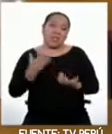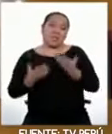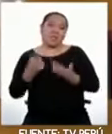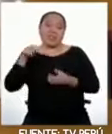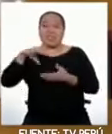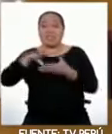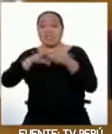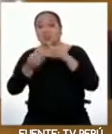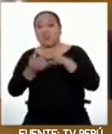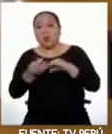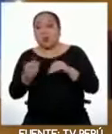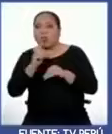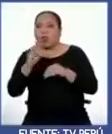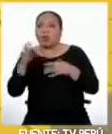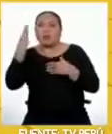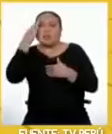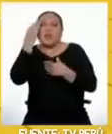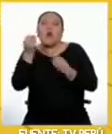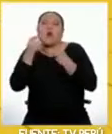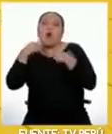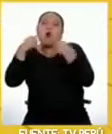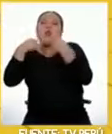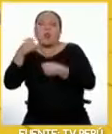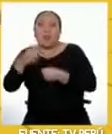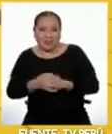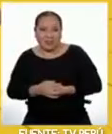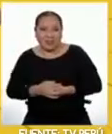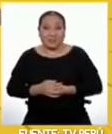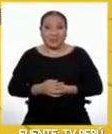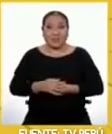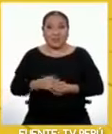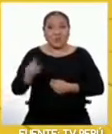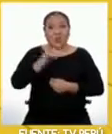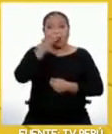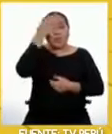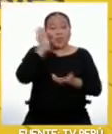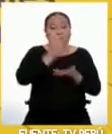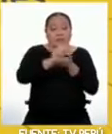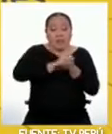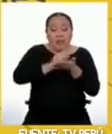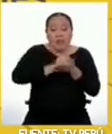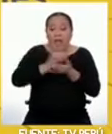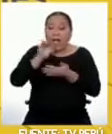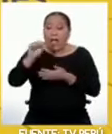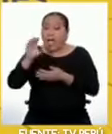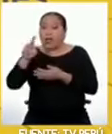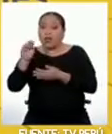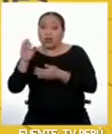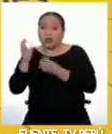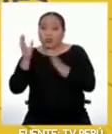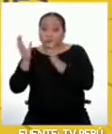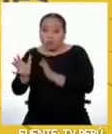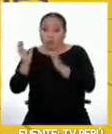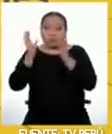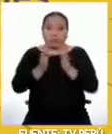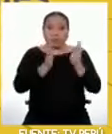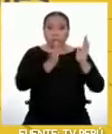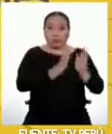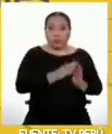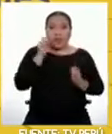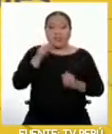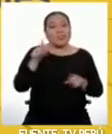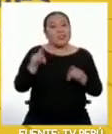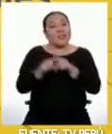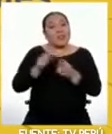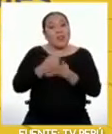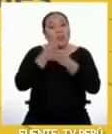haya historias mal contadas. No olvides decidir los actos de tu historia. Esto puede ayudarte también a